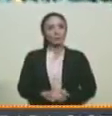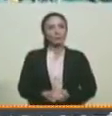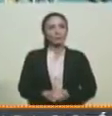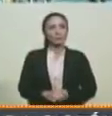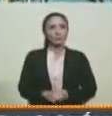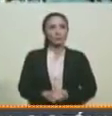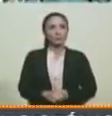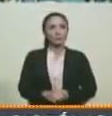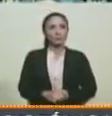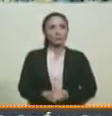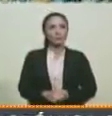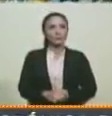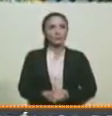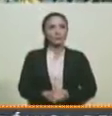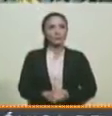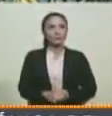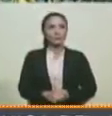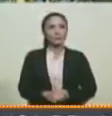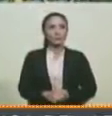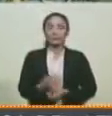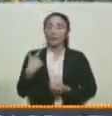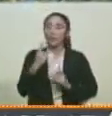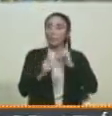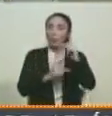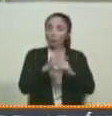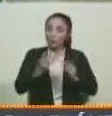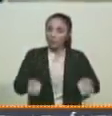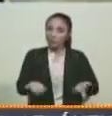de acción económica, productiva,